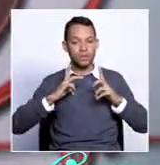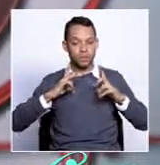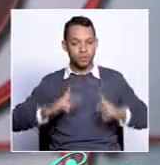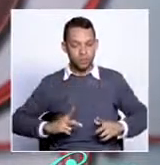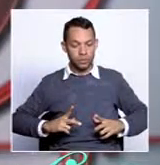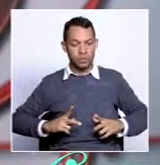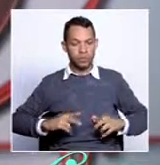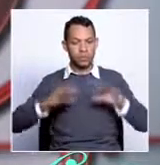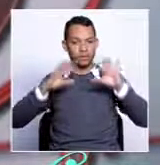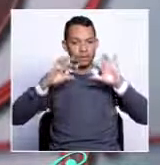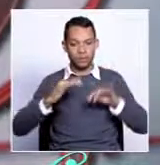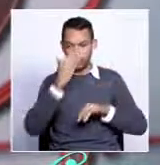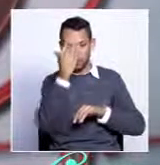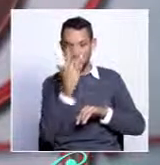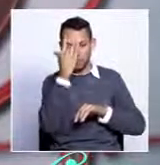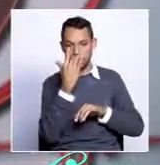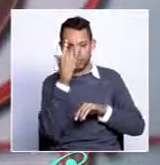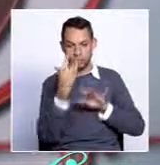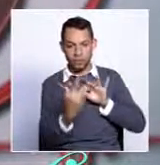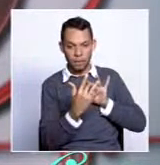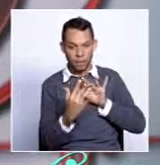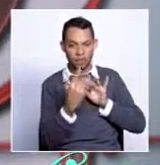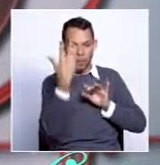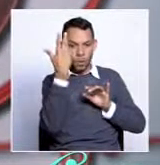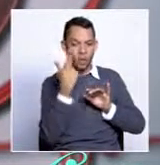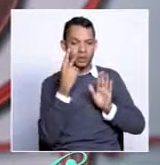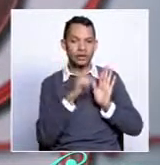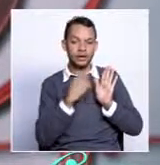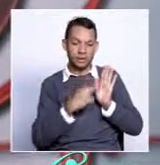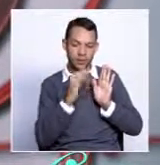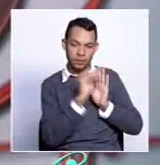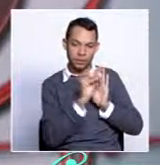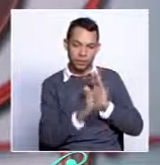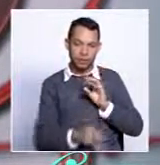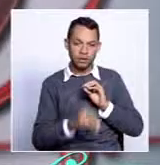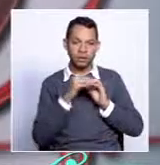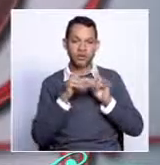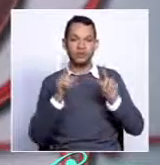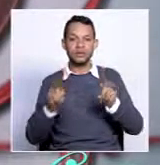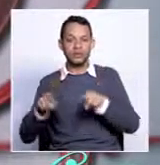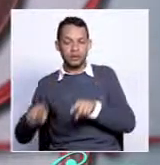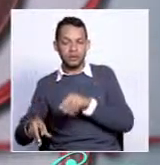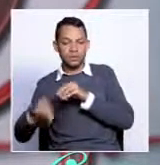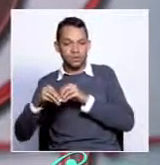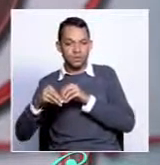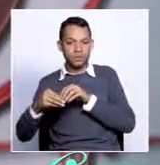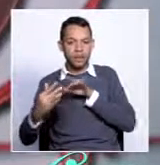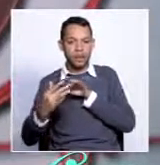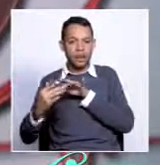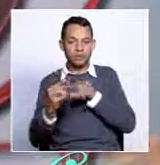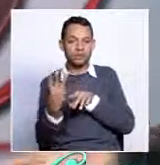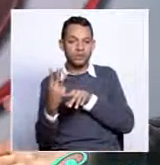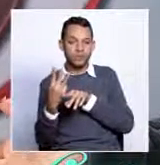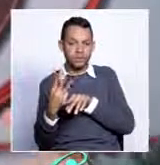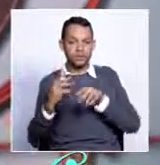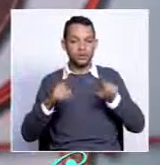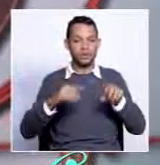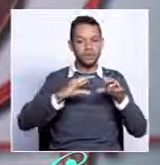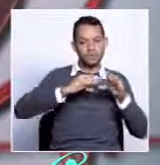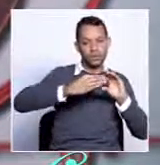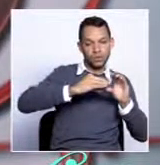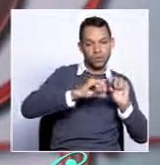búsquenos en facebook medicamentos doctor rojas donde escribo todos los días artículos y también nos pueden escribir a través de este medio y en youtube están